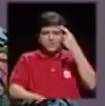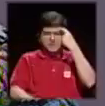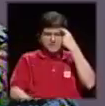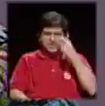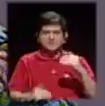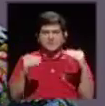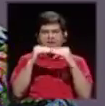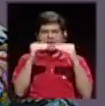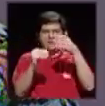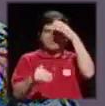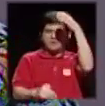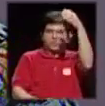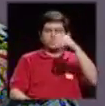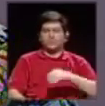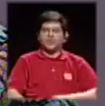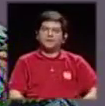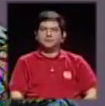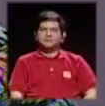¿verdad? Cómo